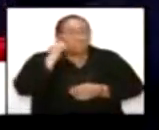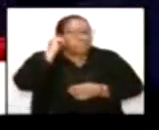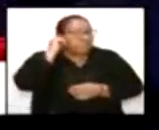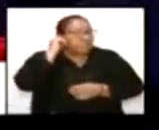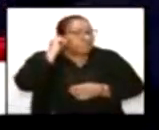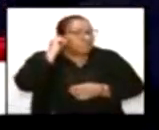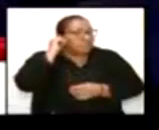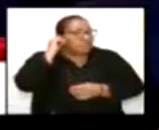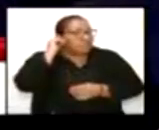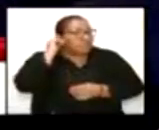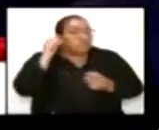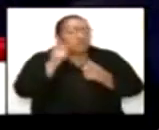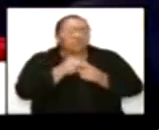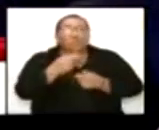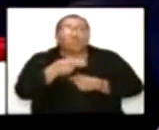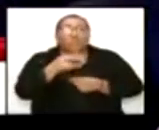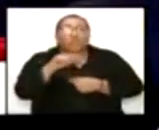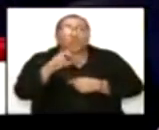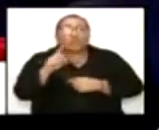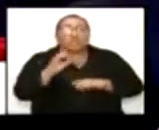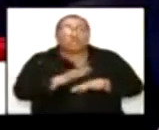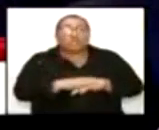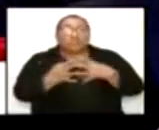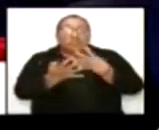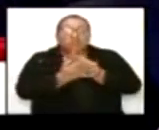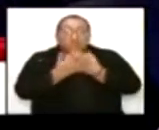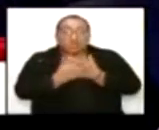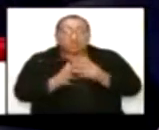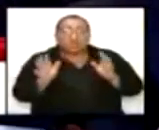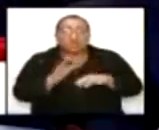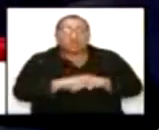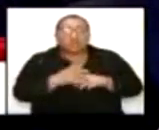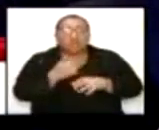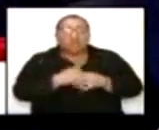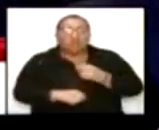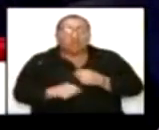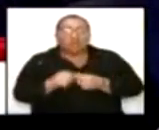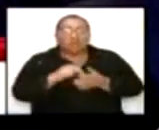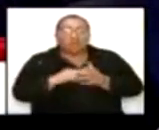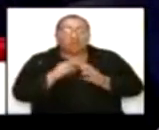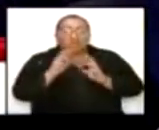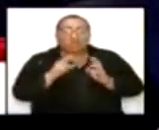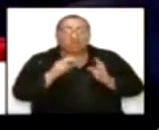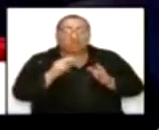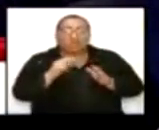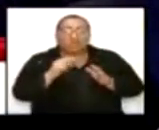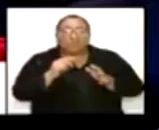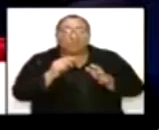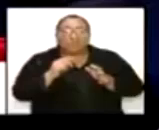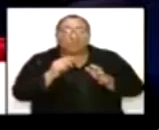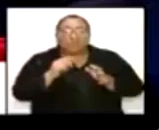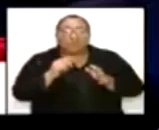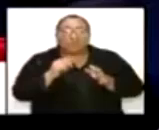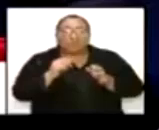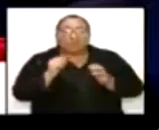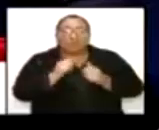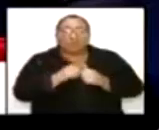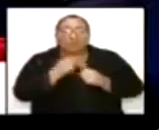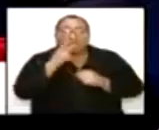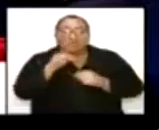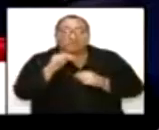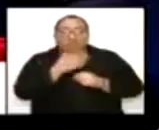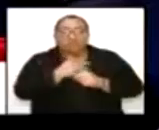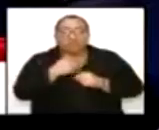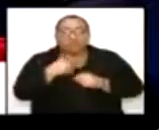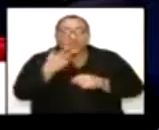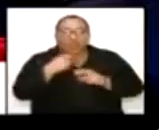Wilca, la despenalización del aborto. Y ojalá que pronto se vea acá, presidente, porque